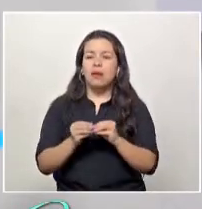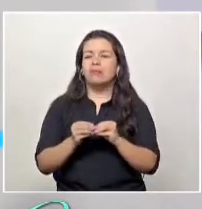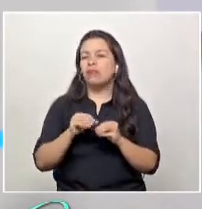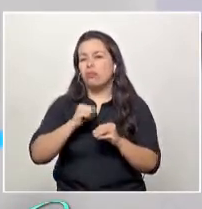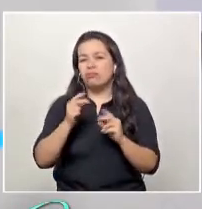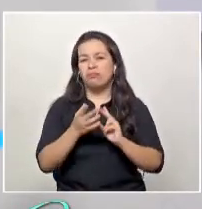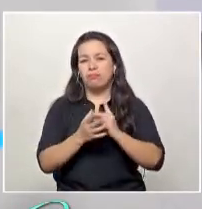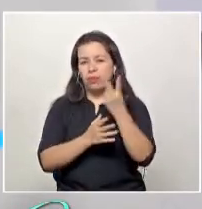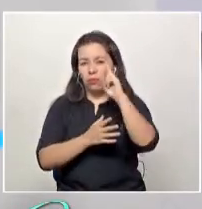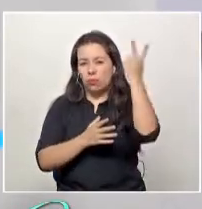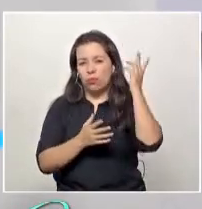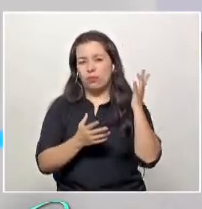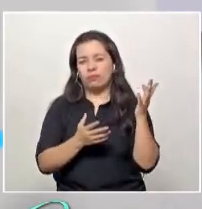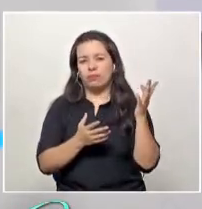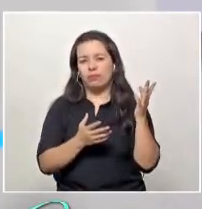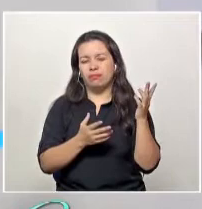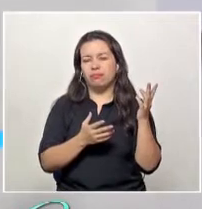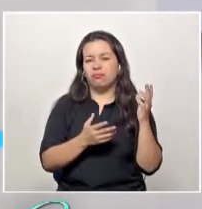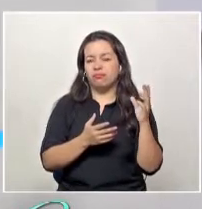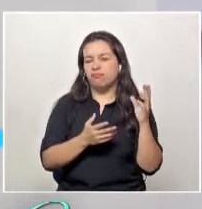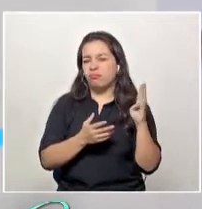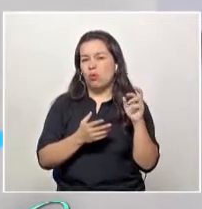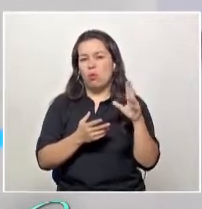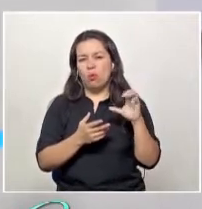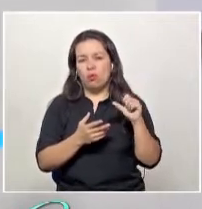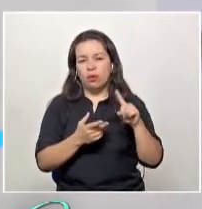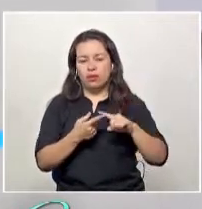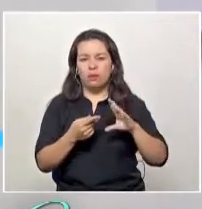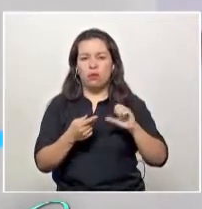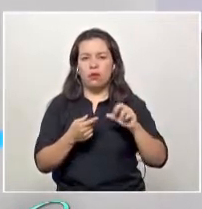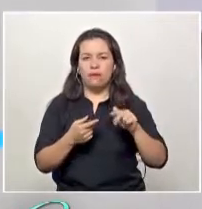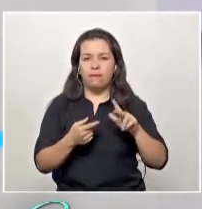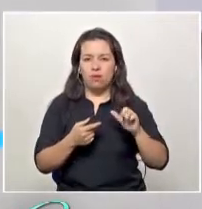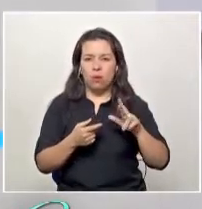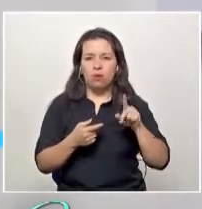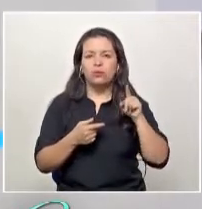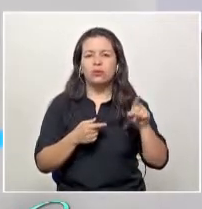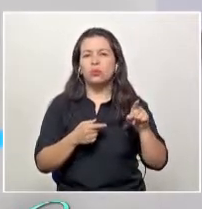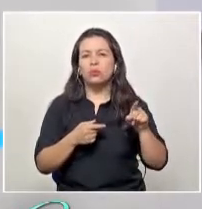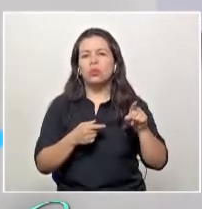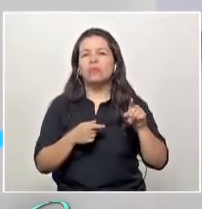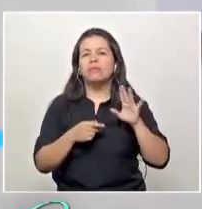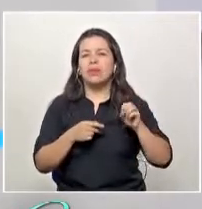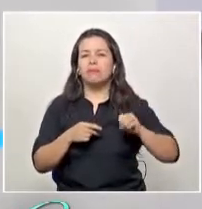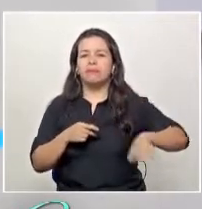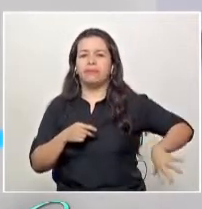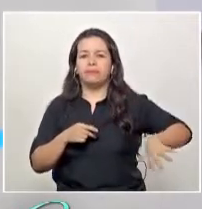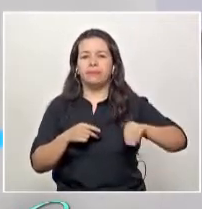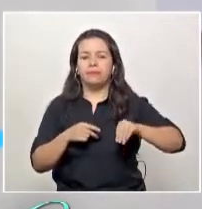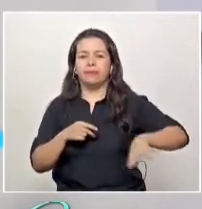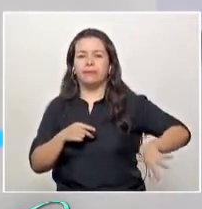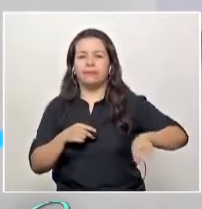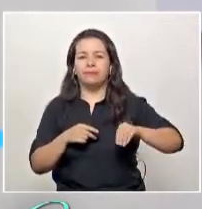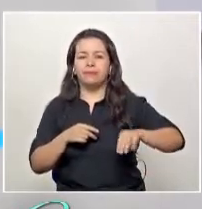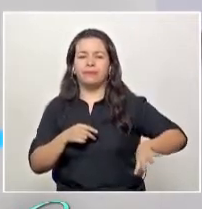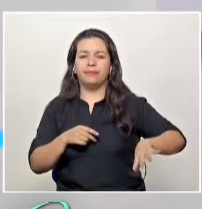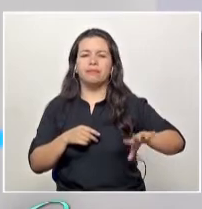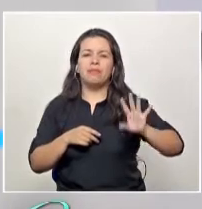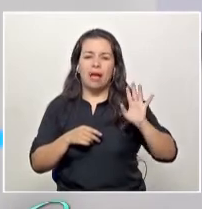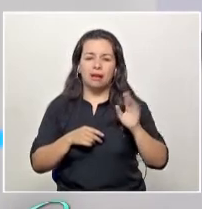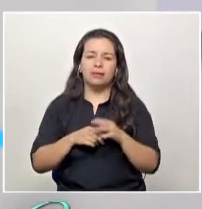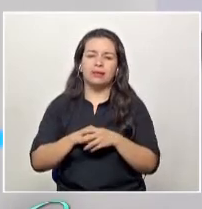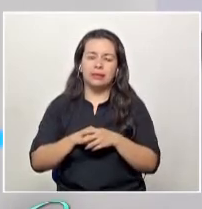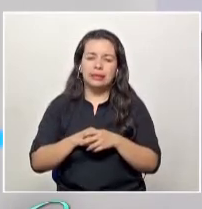brócoli y de la coliflor y de este tipo de alimentos es porque producen mucho gas metano. Y les voy a dar